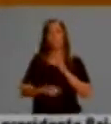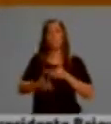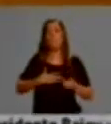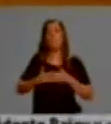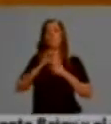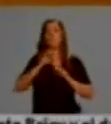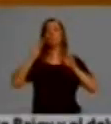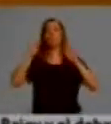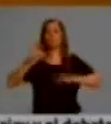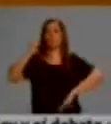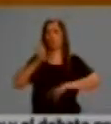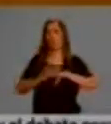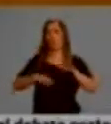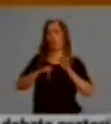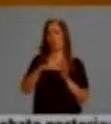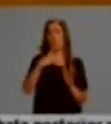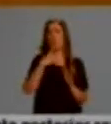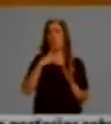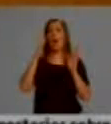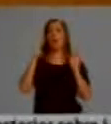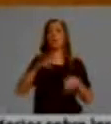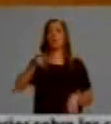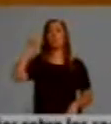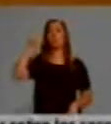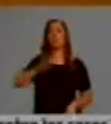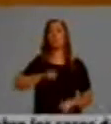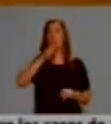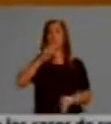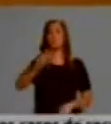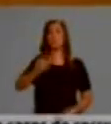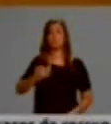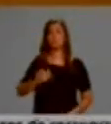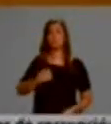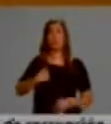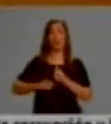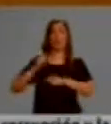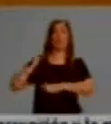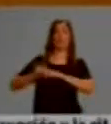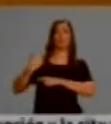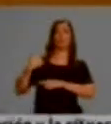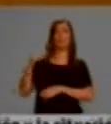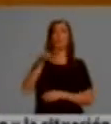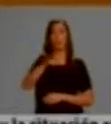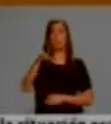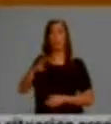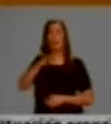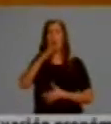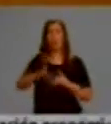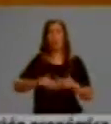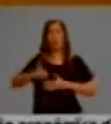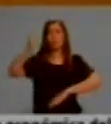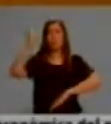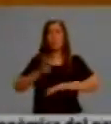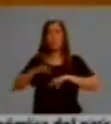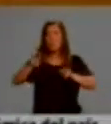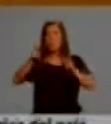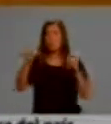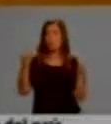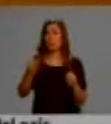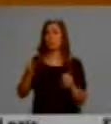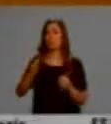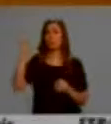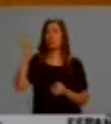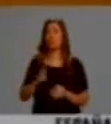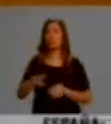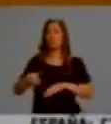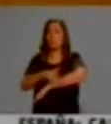por el propio Tribunal Constitucional, de alguien que, siendo y habiendo sido militante del PP, tenga que juzgar sobre asuntos que